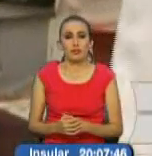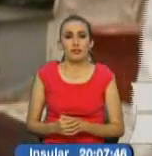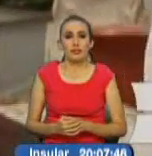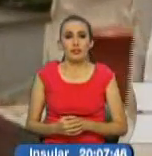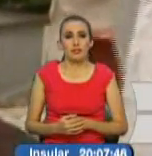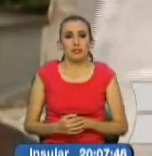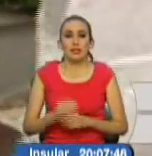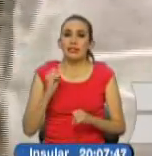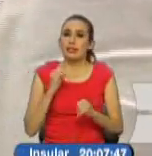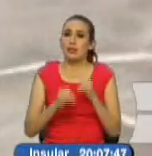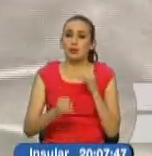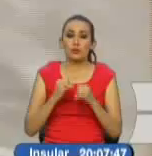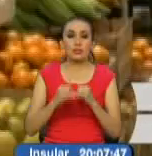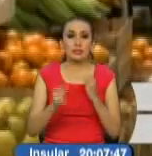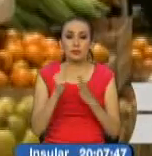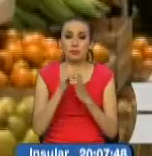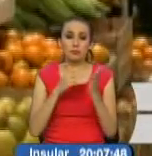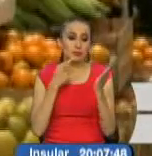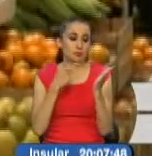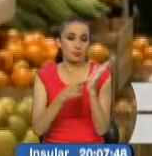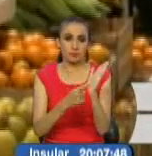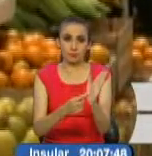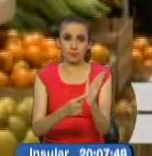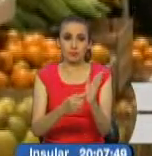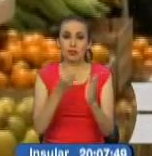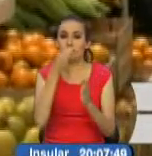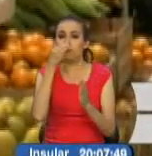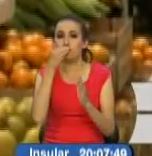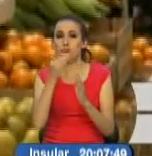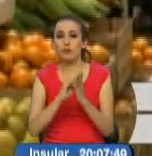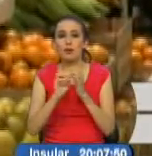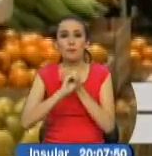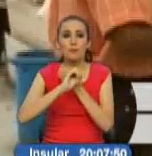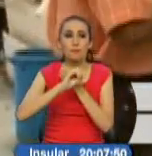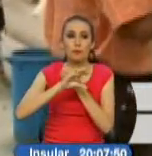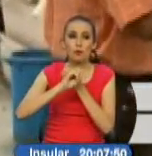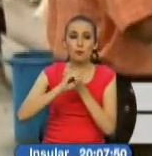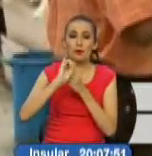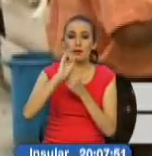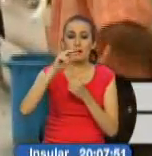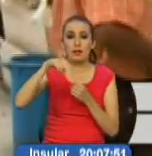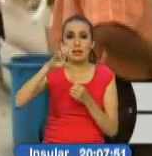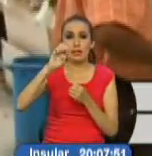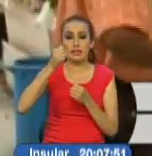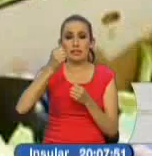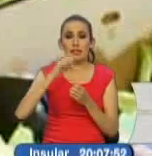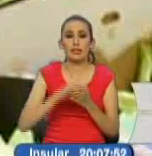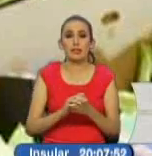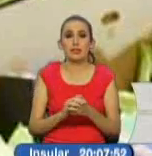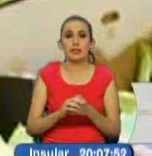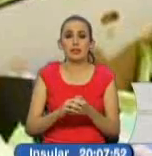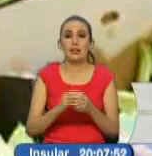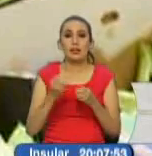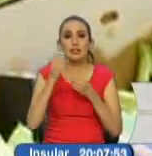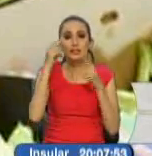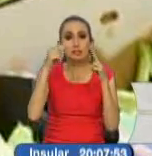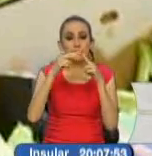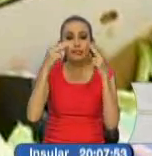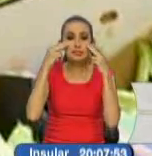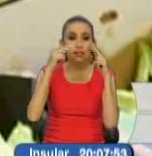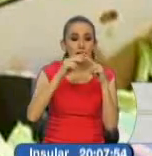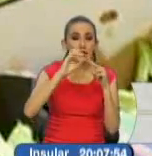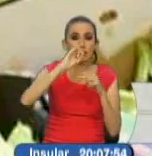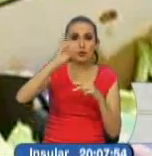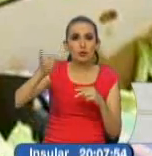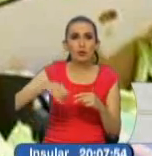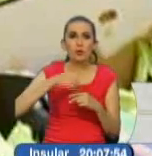En el último reporte del Índice de Precios al Consumidor publicado por el Instituto Nacional de Estadísticas y Censos, INEC, se da a conocer que junio cerró con